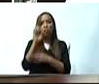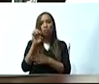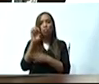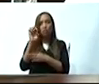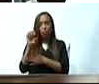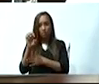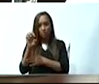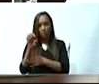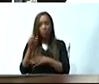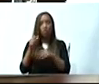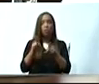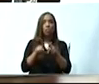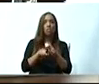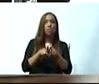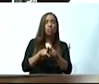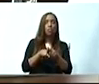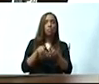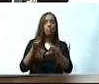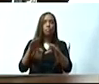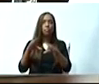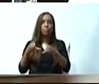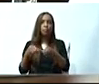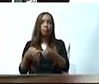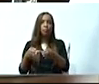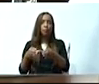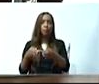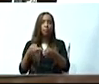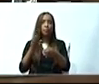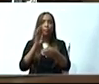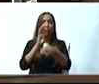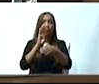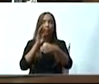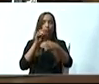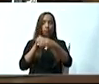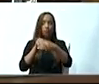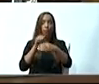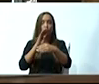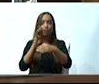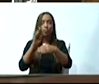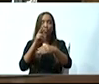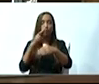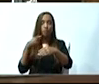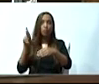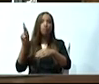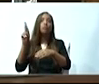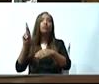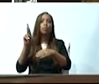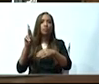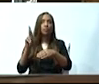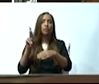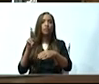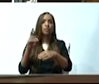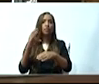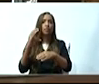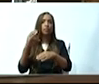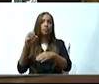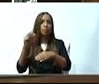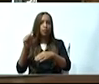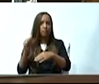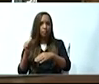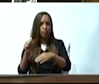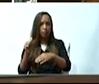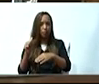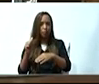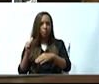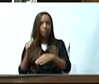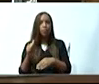Reservas S.A. A votación este contrato de fideicomiso con su informe